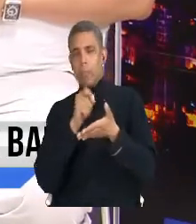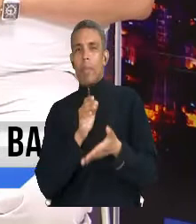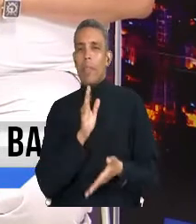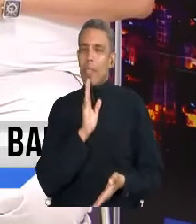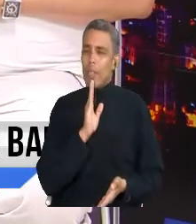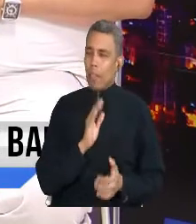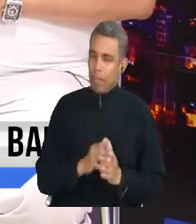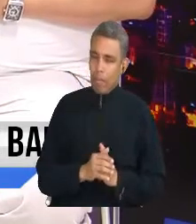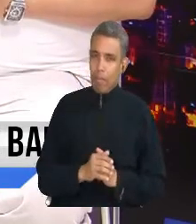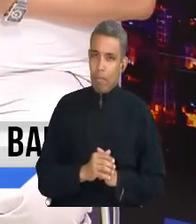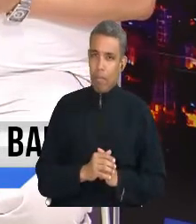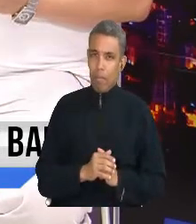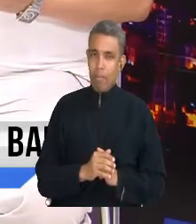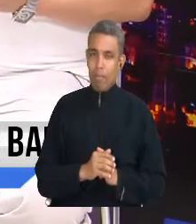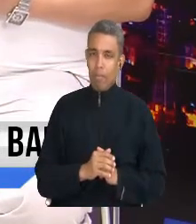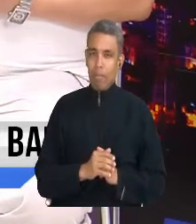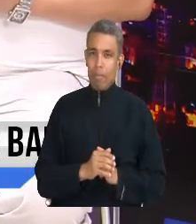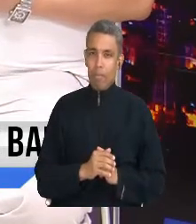Tiene